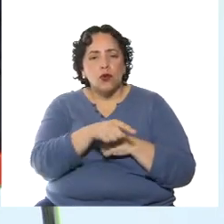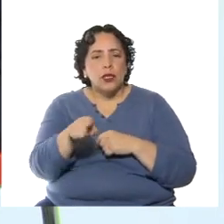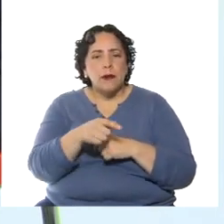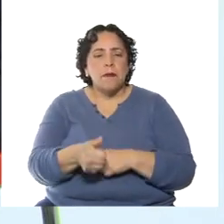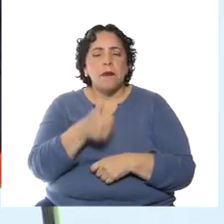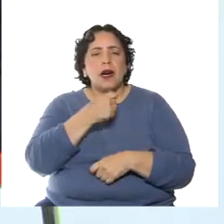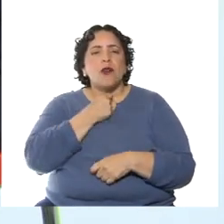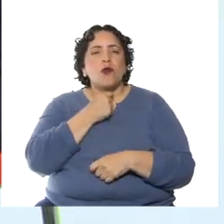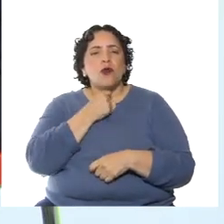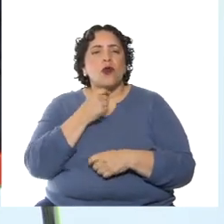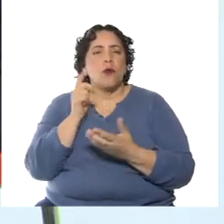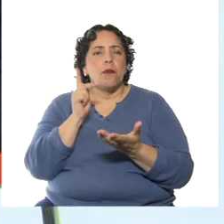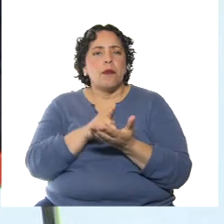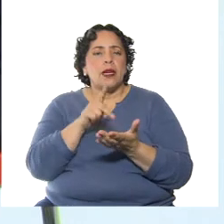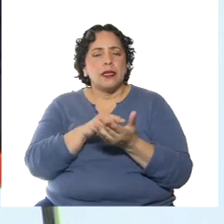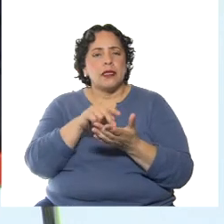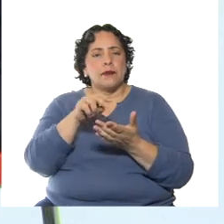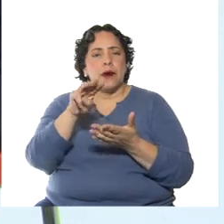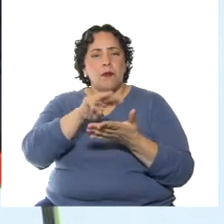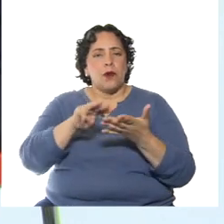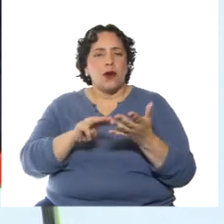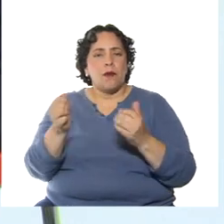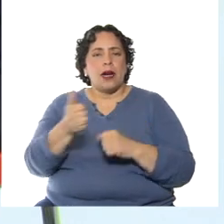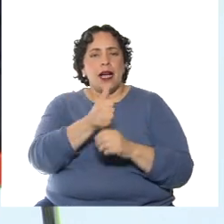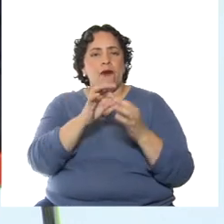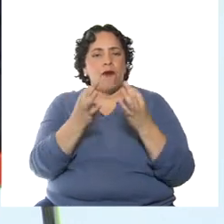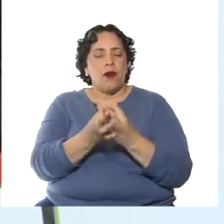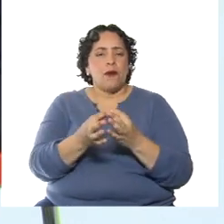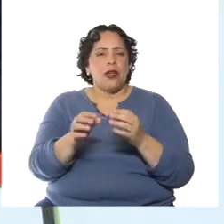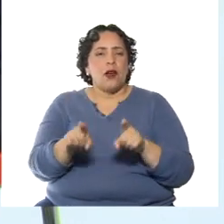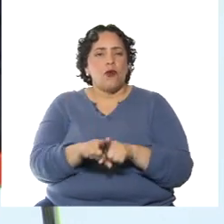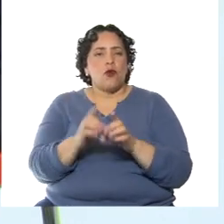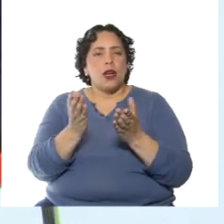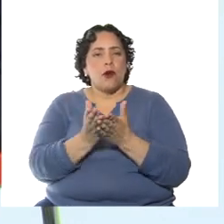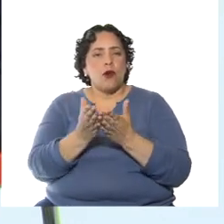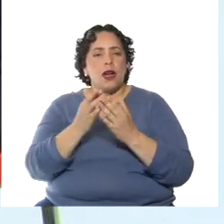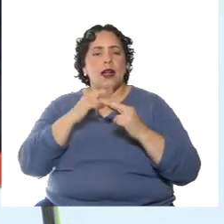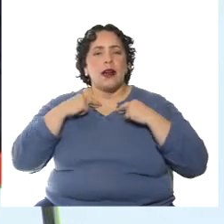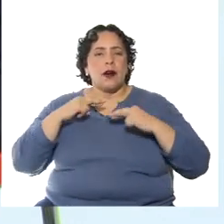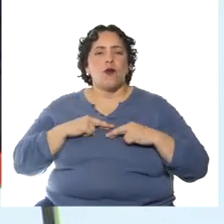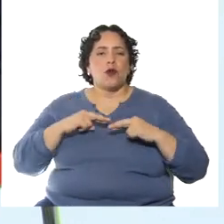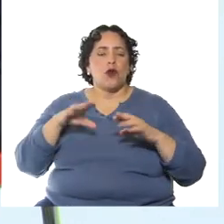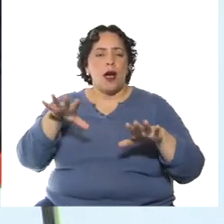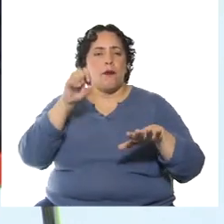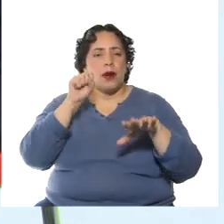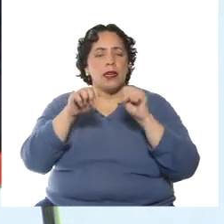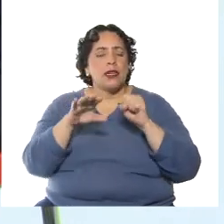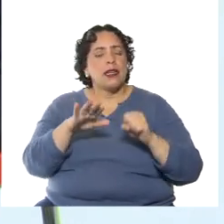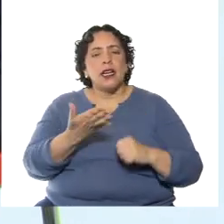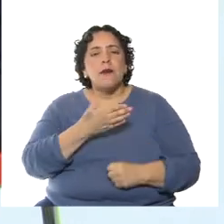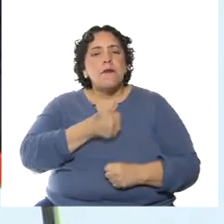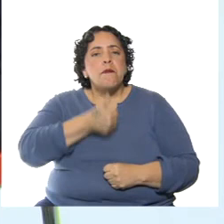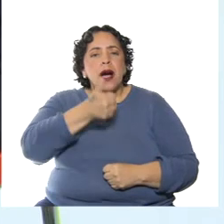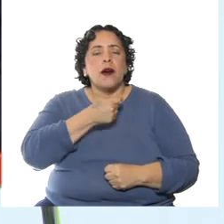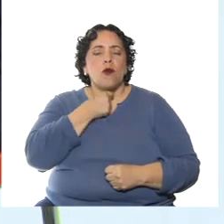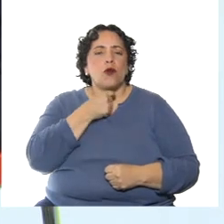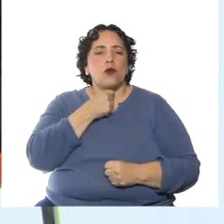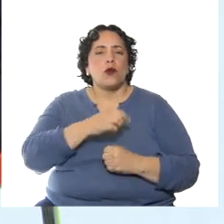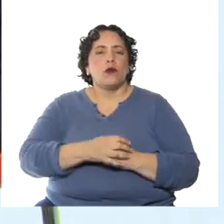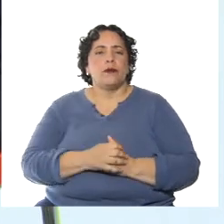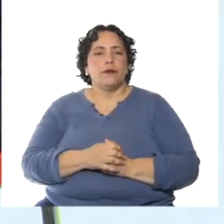gustó de participar en el programa Cada Familia Una Escuela en la sección de recursos para el aprendizaje? ¿Qué fue lo que más les